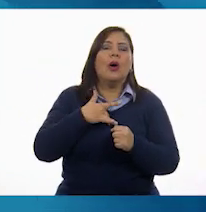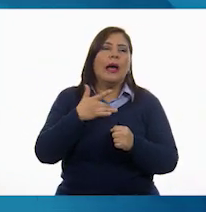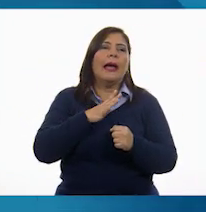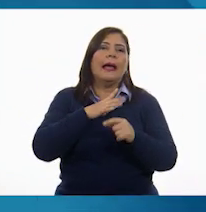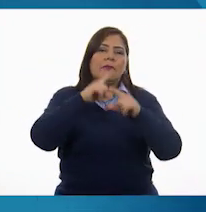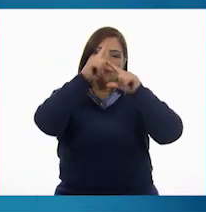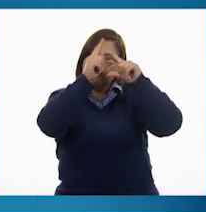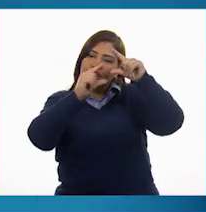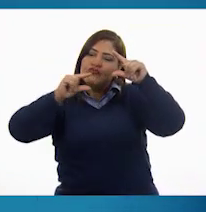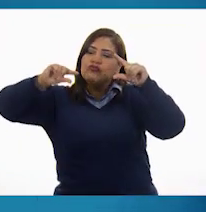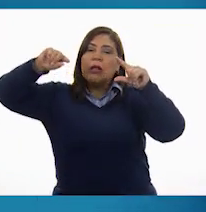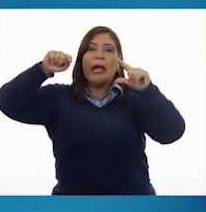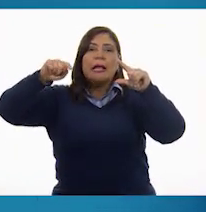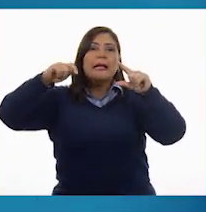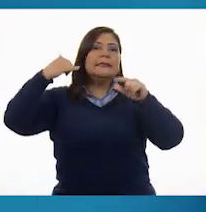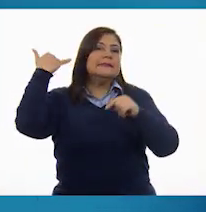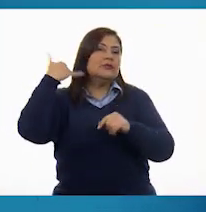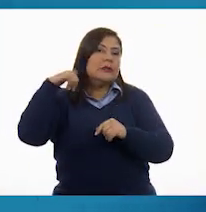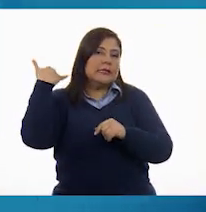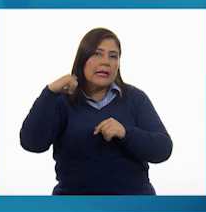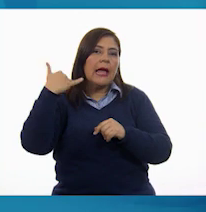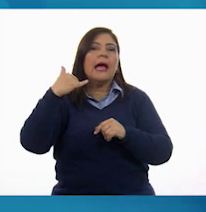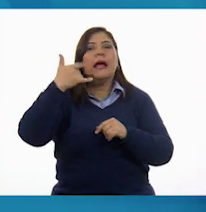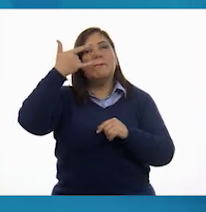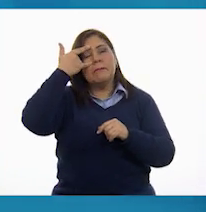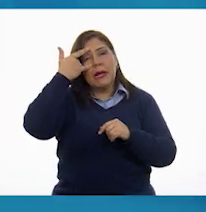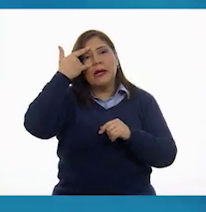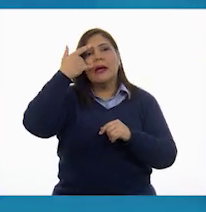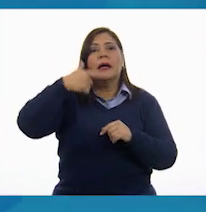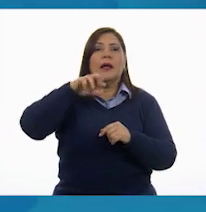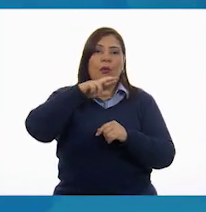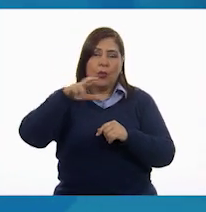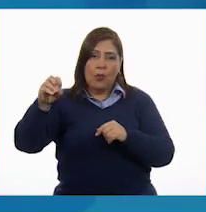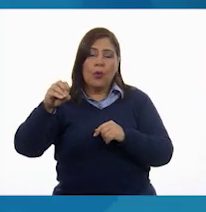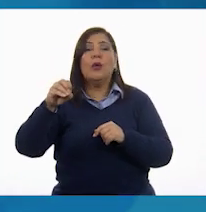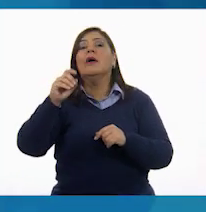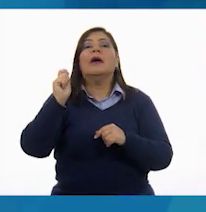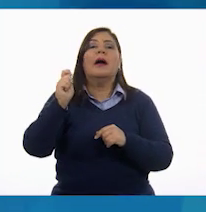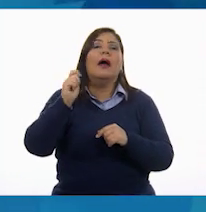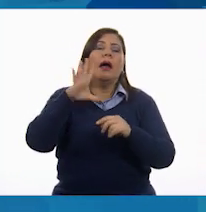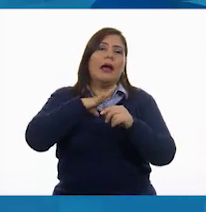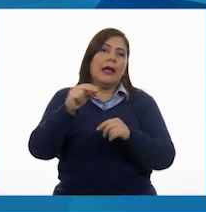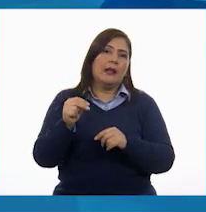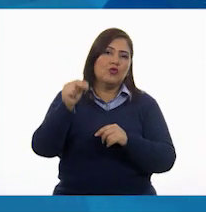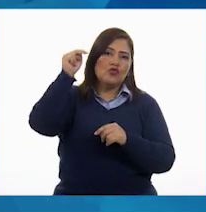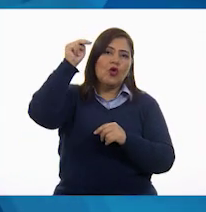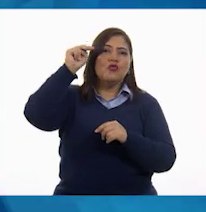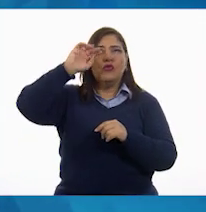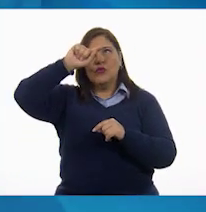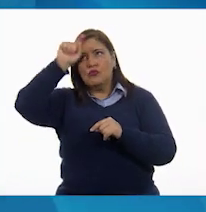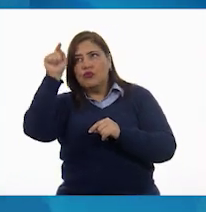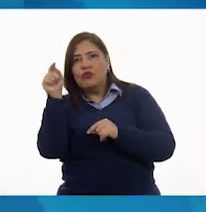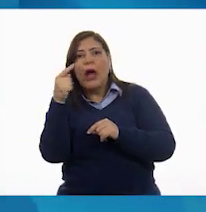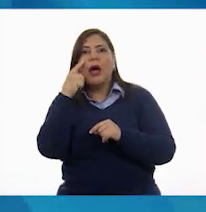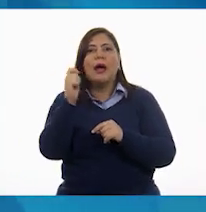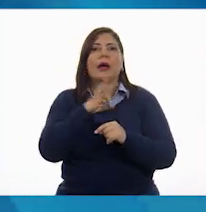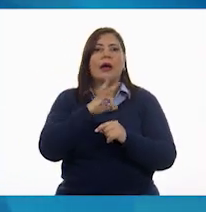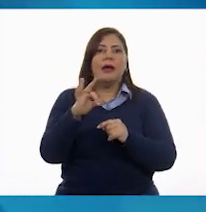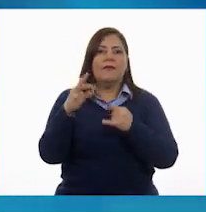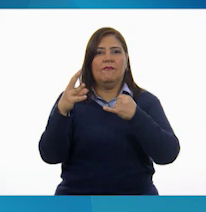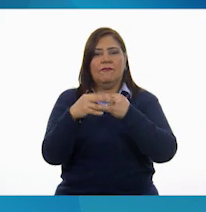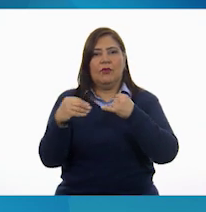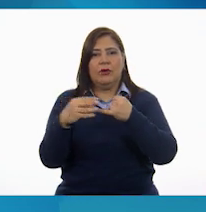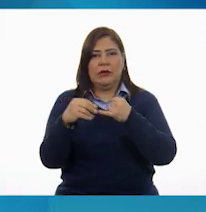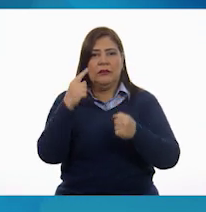de Yucatán, Campeche, Quintana Roo, y hacia el norte, parte de Estados Unidos, lo que es Florida. Casi